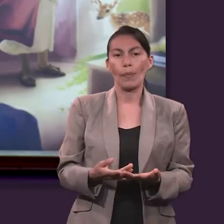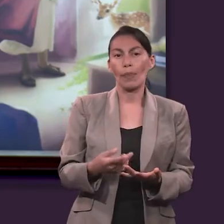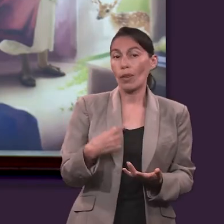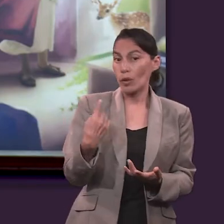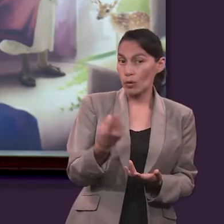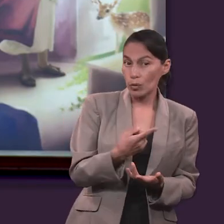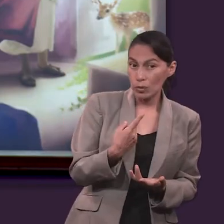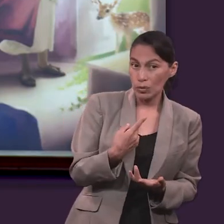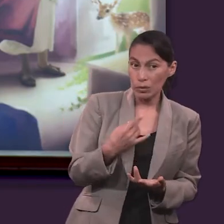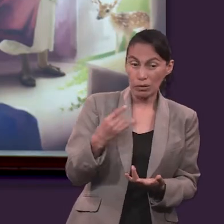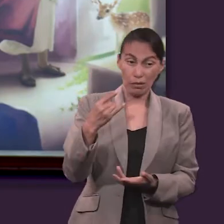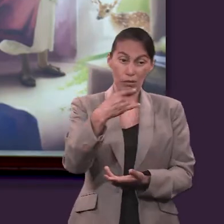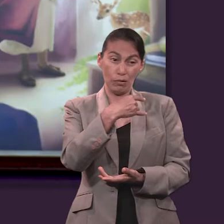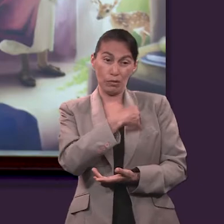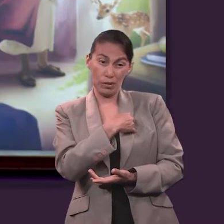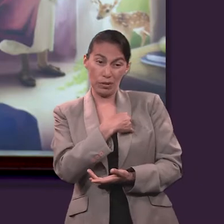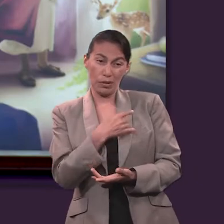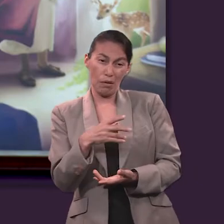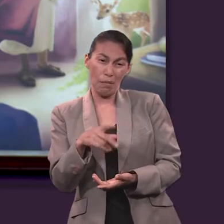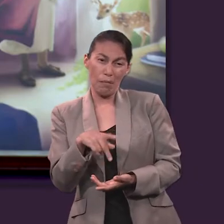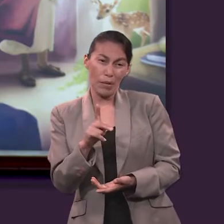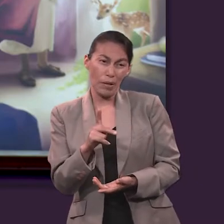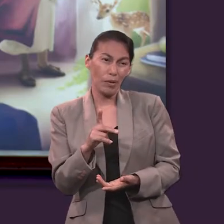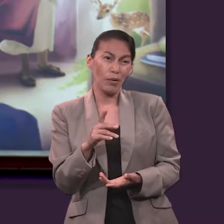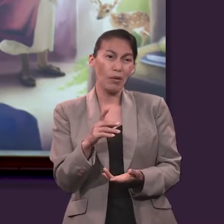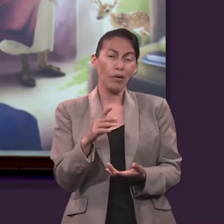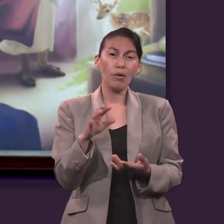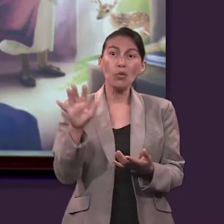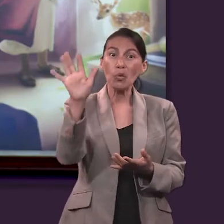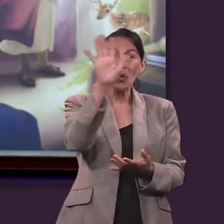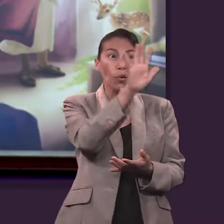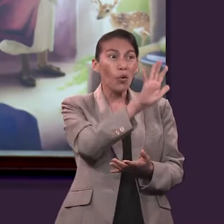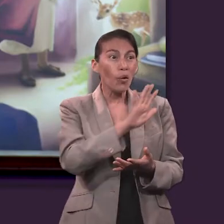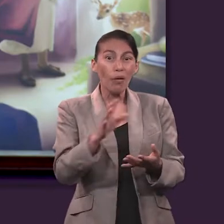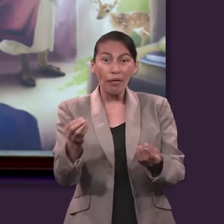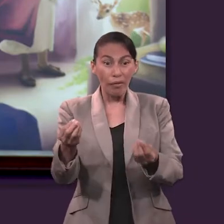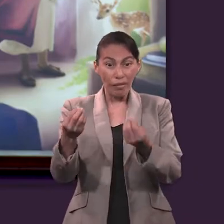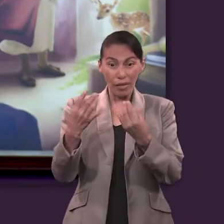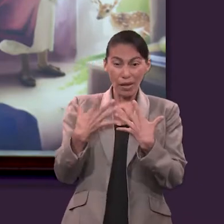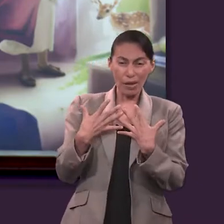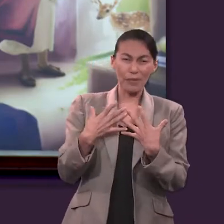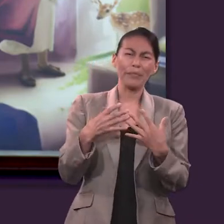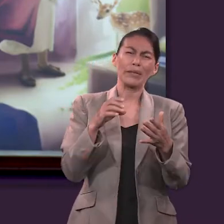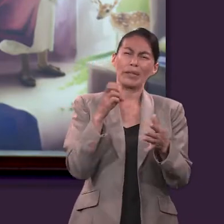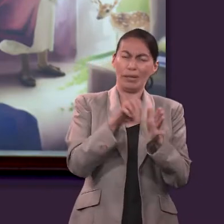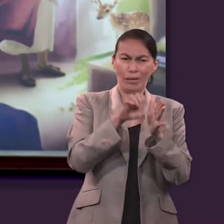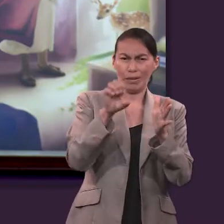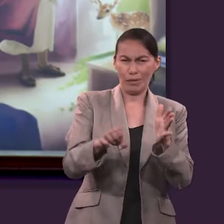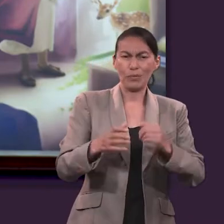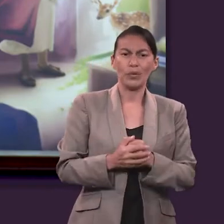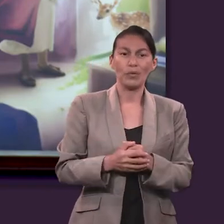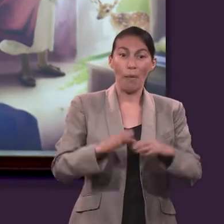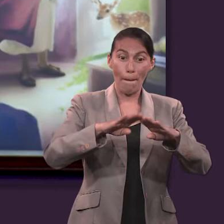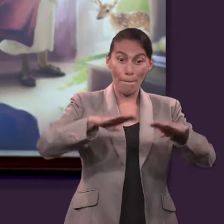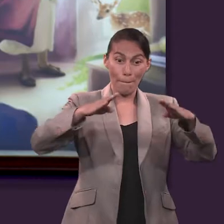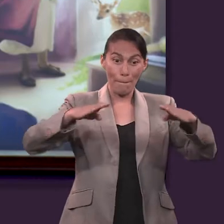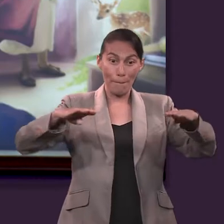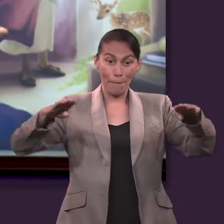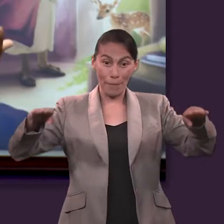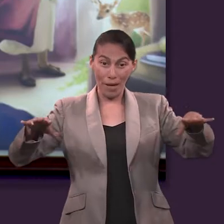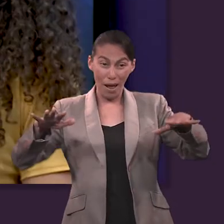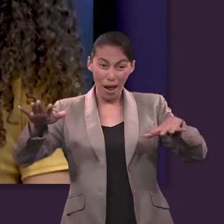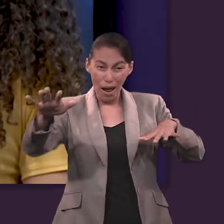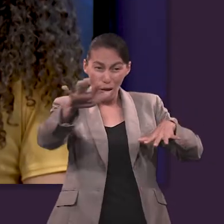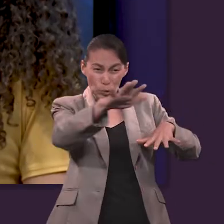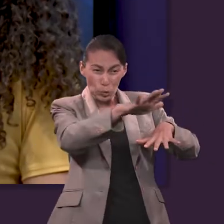todo en la naturaleza parece estar creado, diseñado para dar. El océano, por ejemplo, que pues es